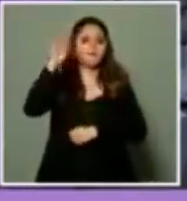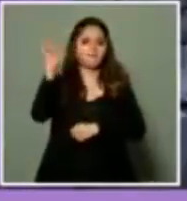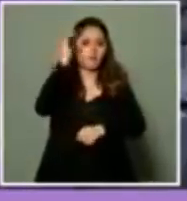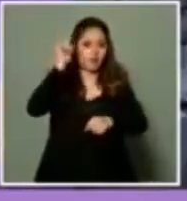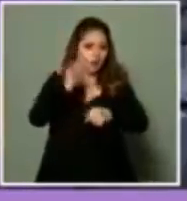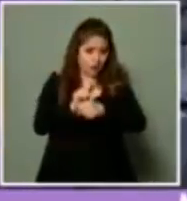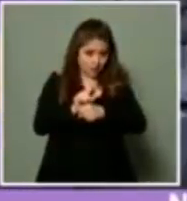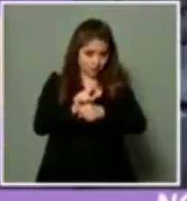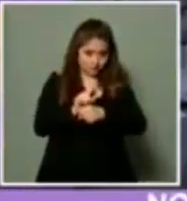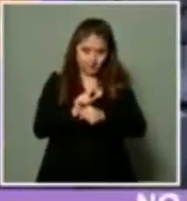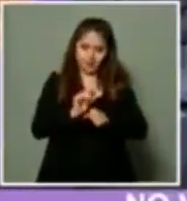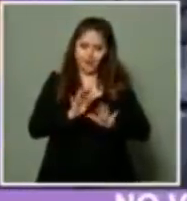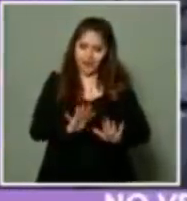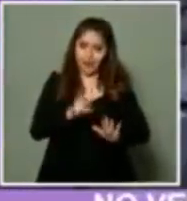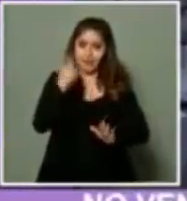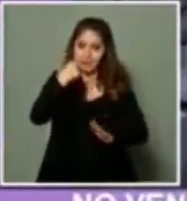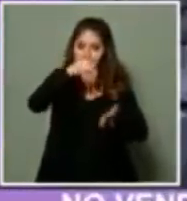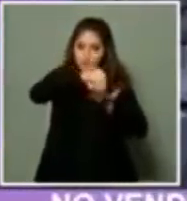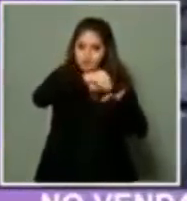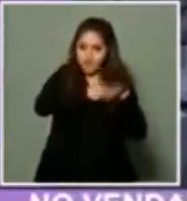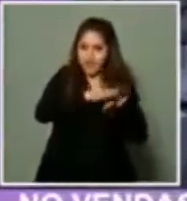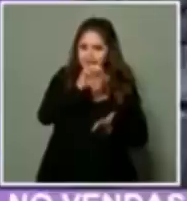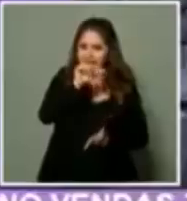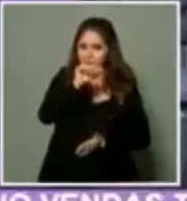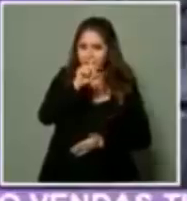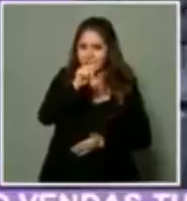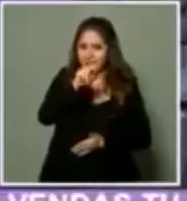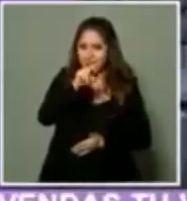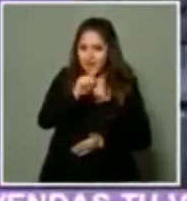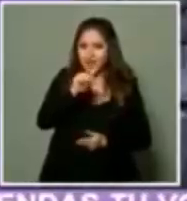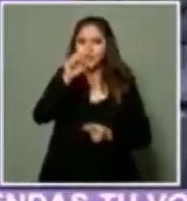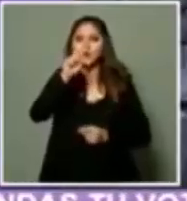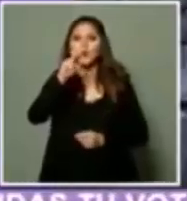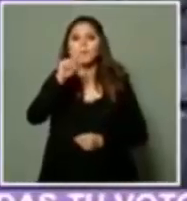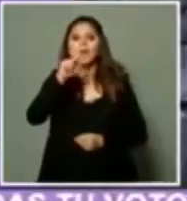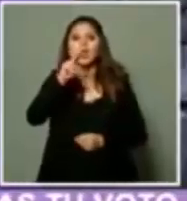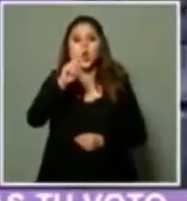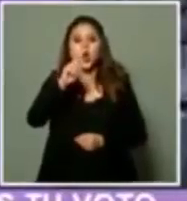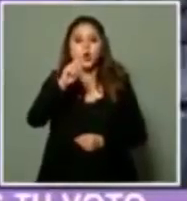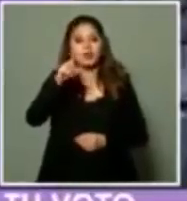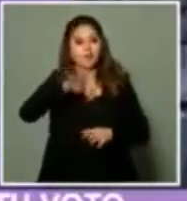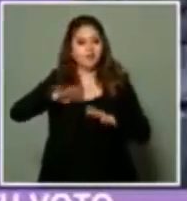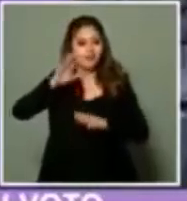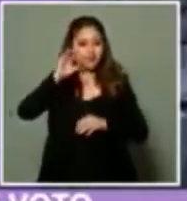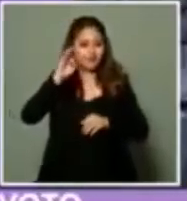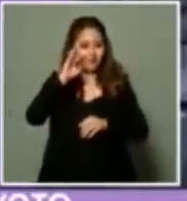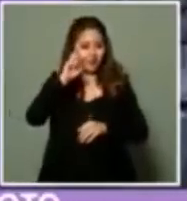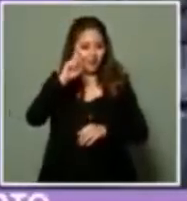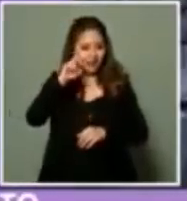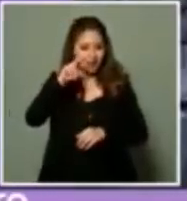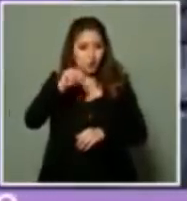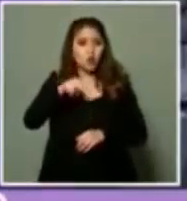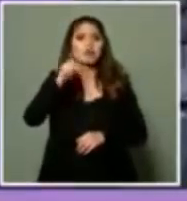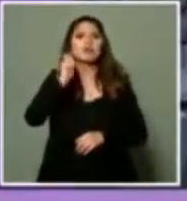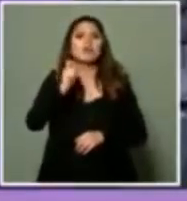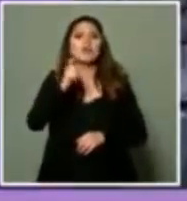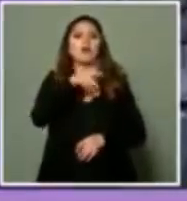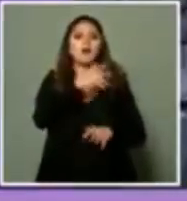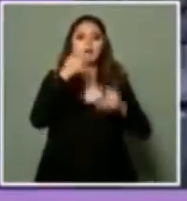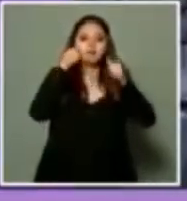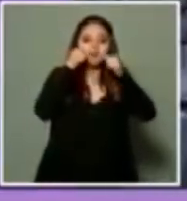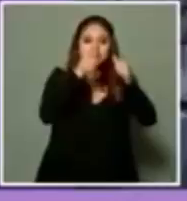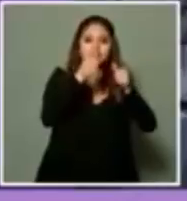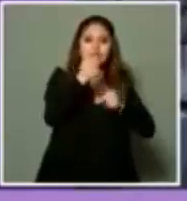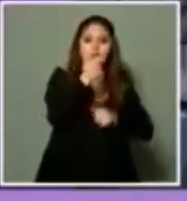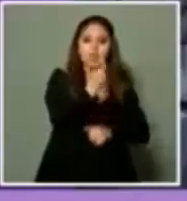Pero lo que sí señala la Auditoría Superior de la Federación justamente es acerca de la malversación y